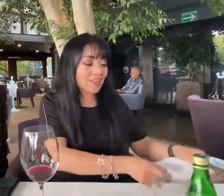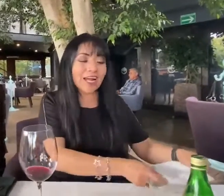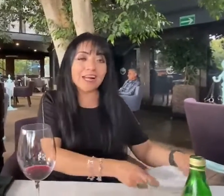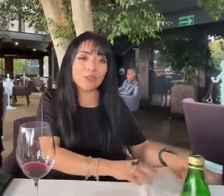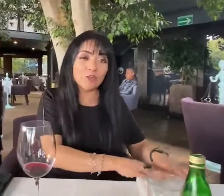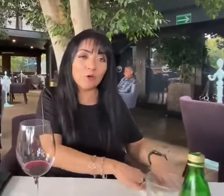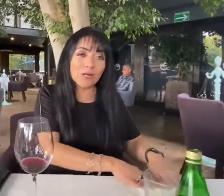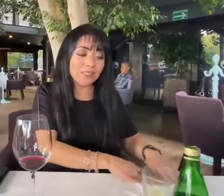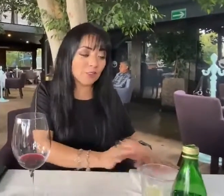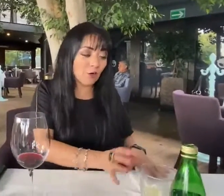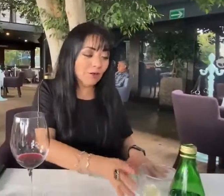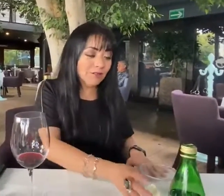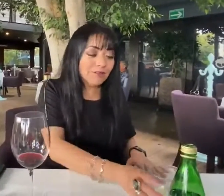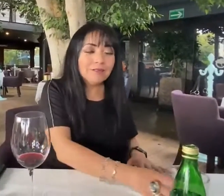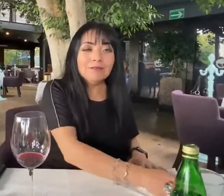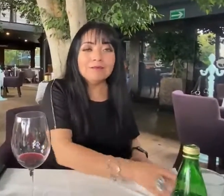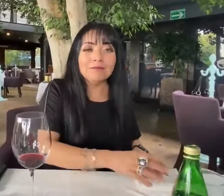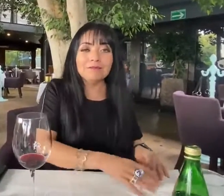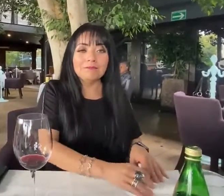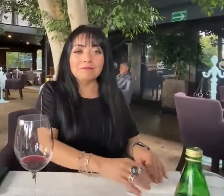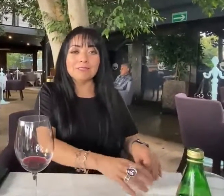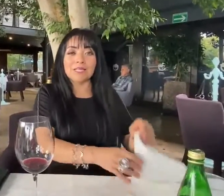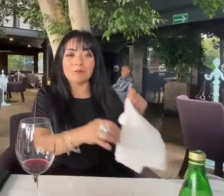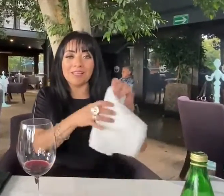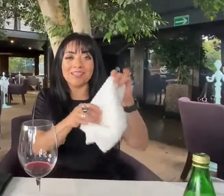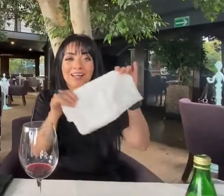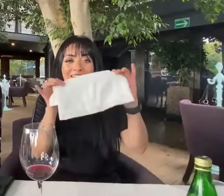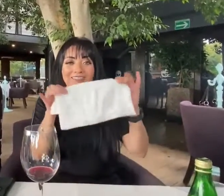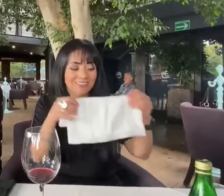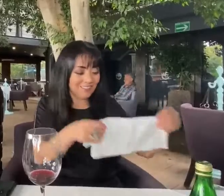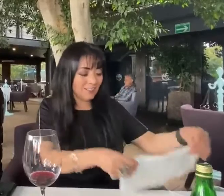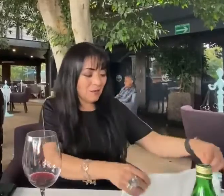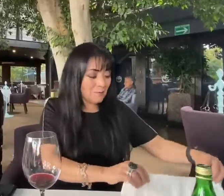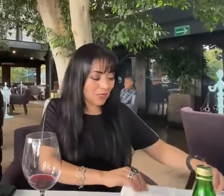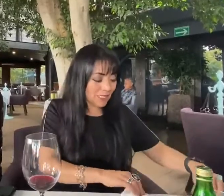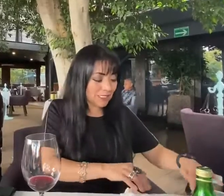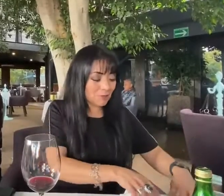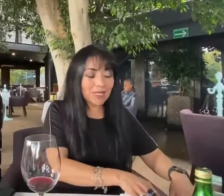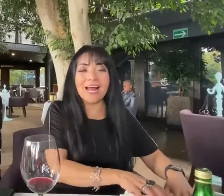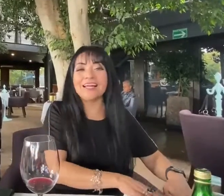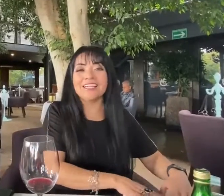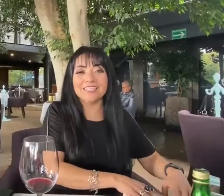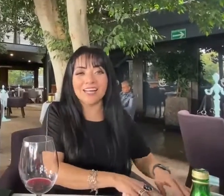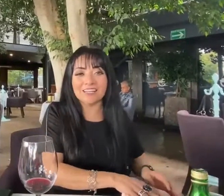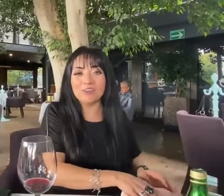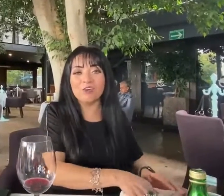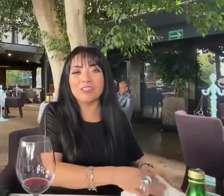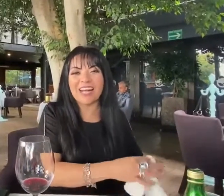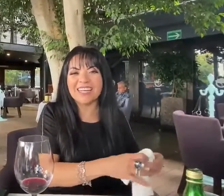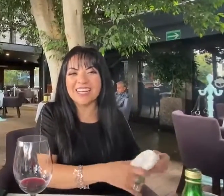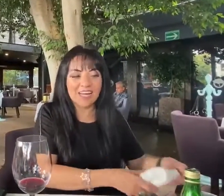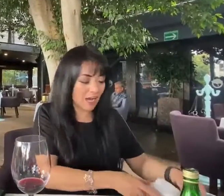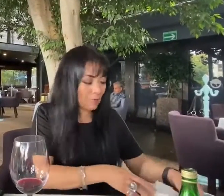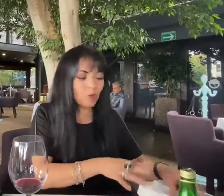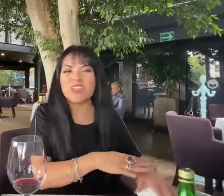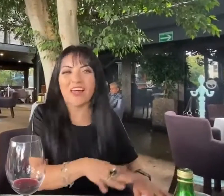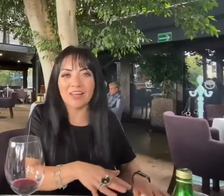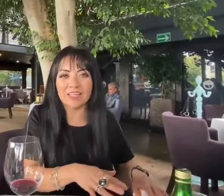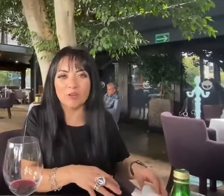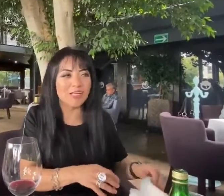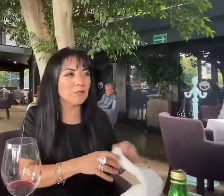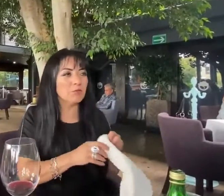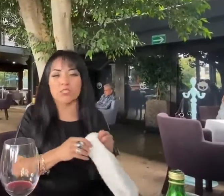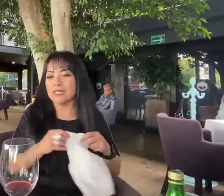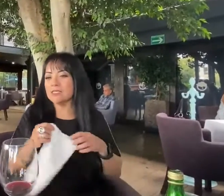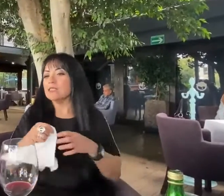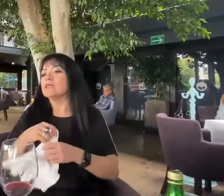es dejarlo dobladito, mi servilleta, para que se viera linda, no dejarla